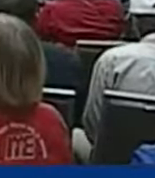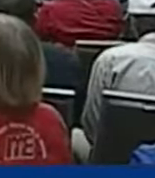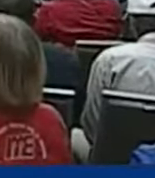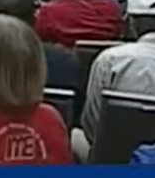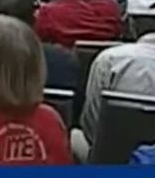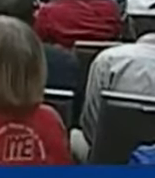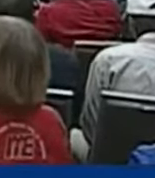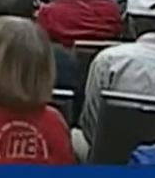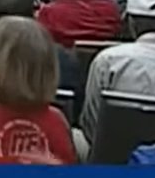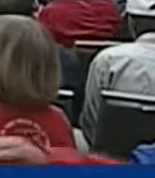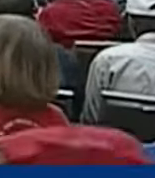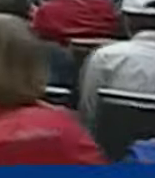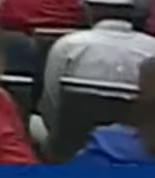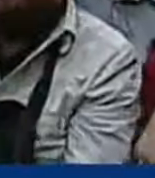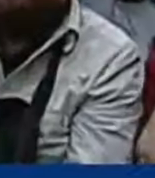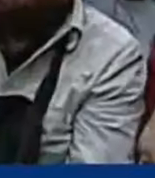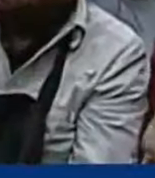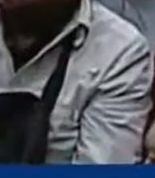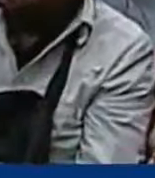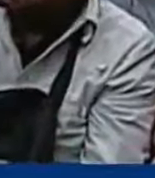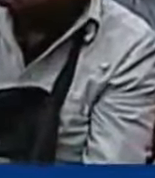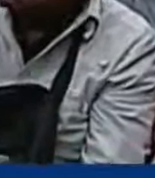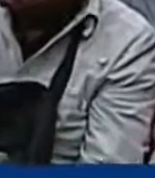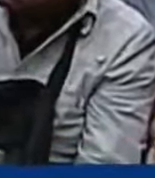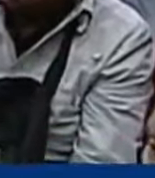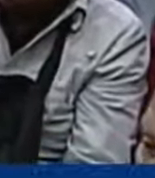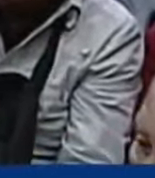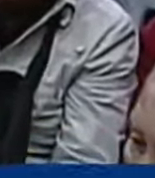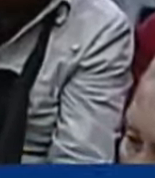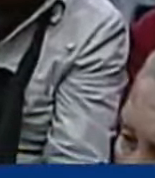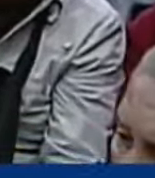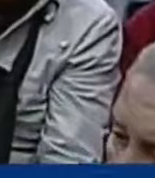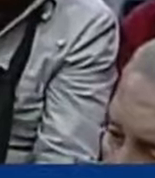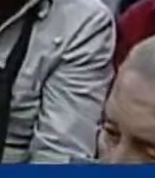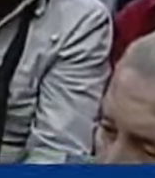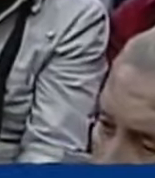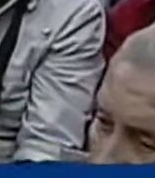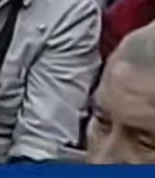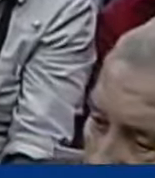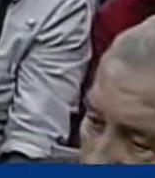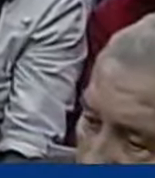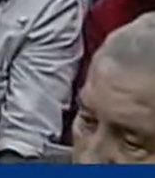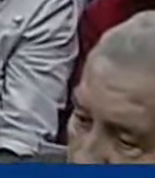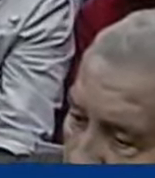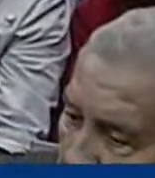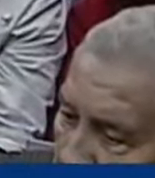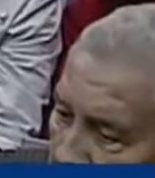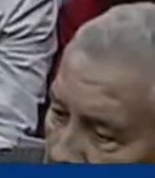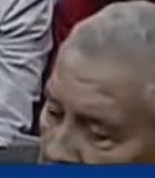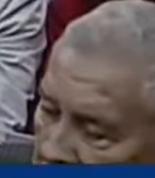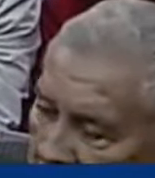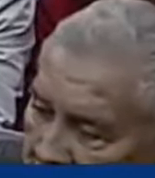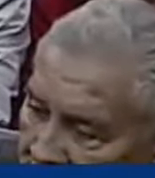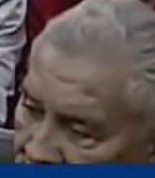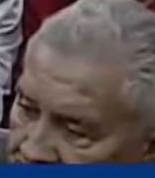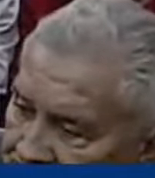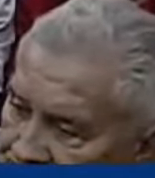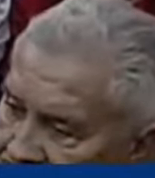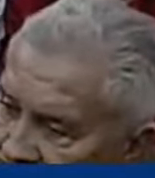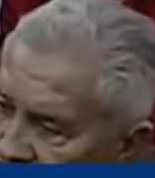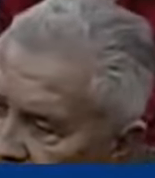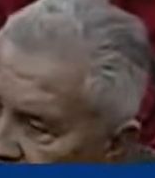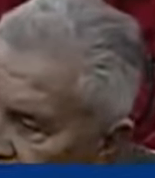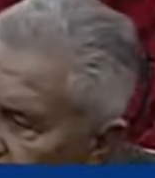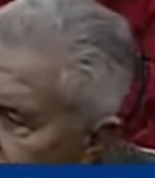llamar a la recuperación económica, el bienestar, garantizar el bienestar social de todos los venezolanos y esas grandes tareas que